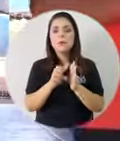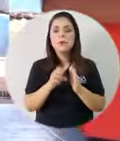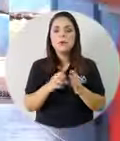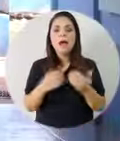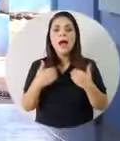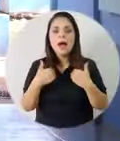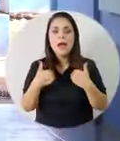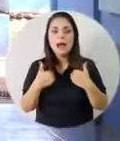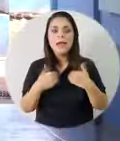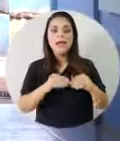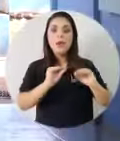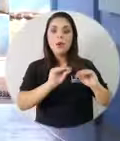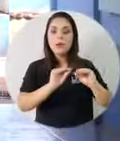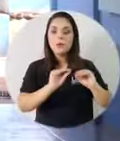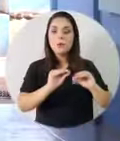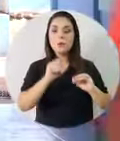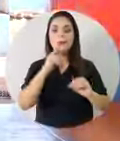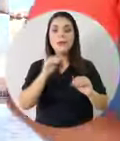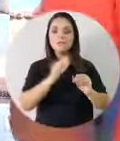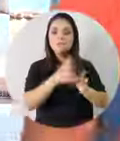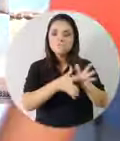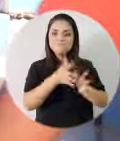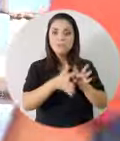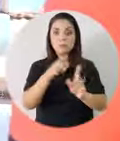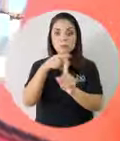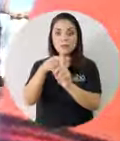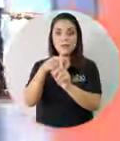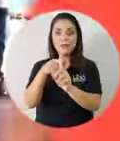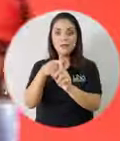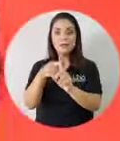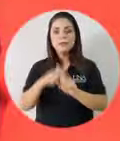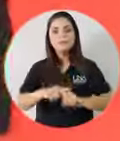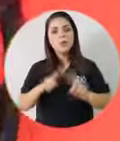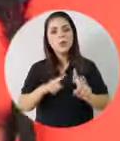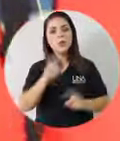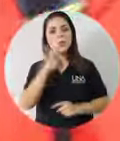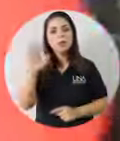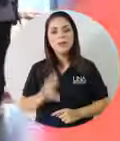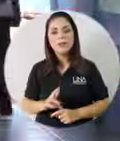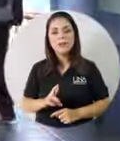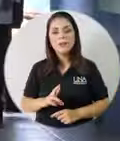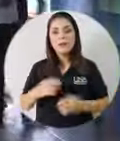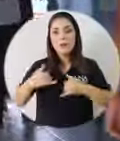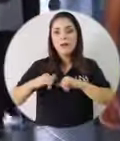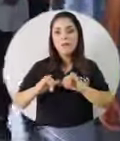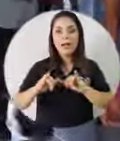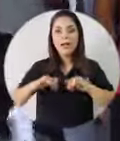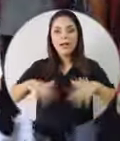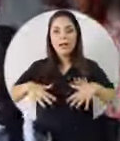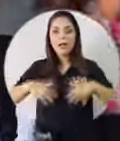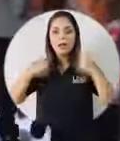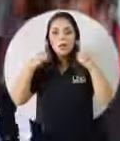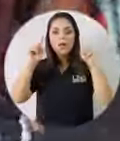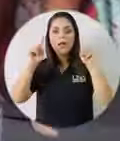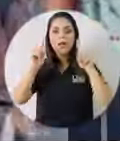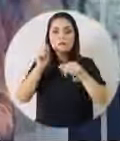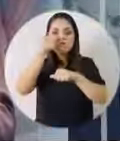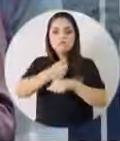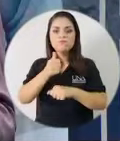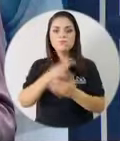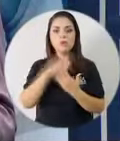educación para la crianza positiva. Pese a eso, Costa Rica no ha logrado todavía hoy consolidar este tipo de programas,